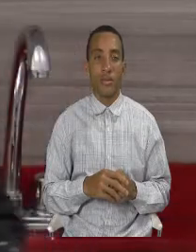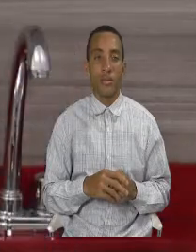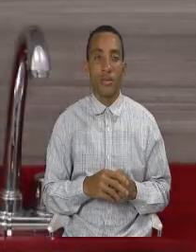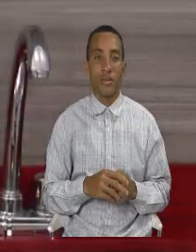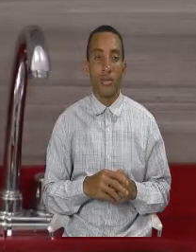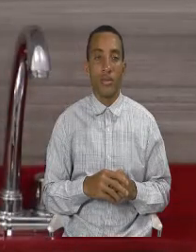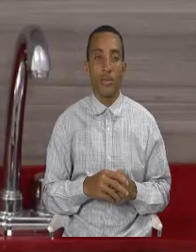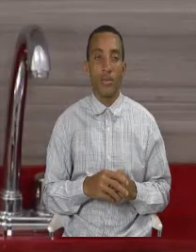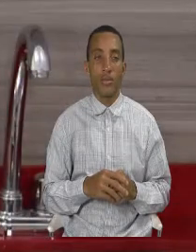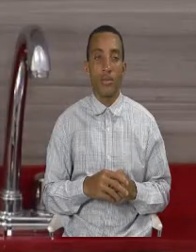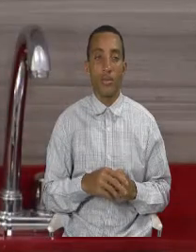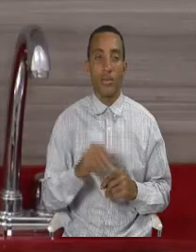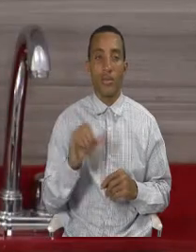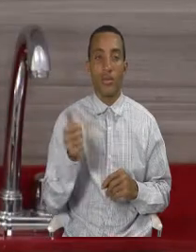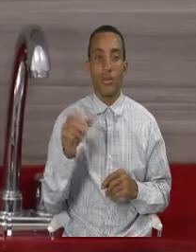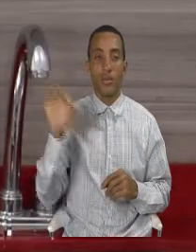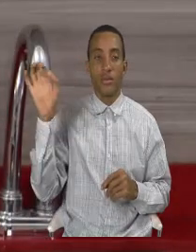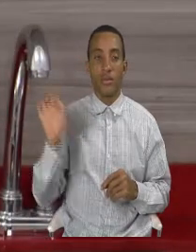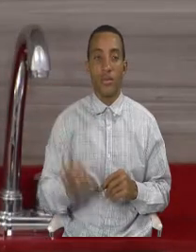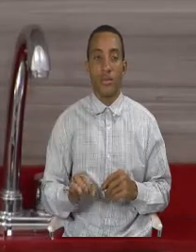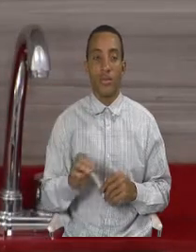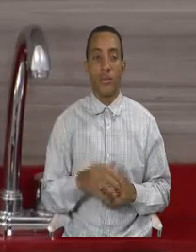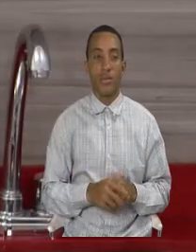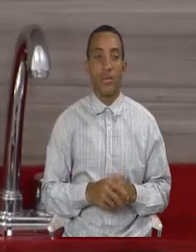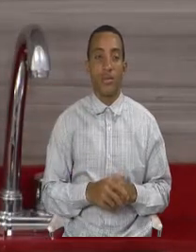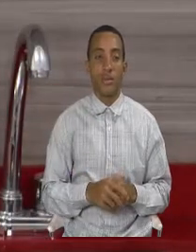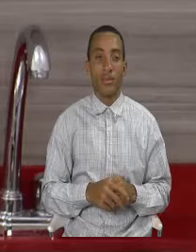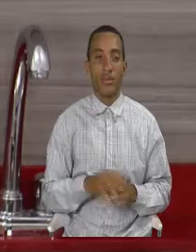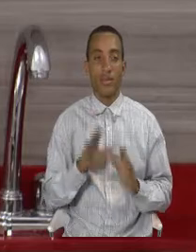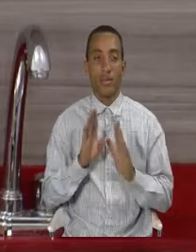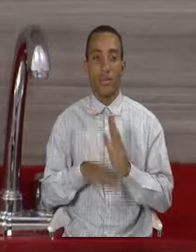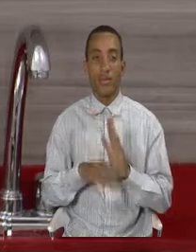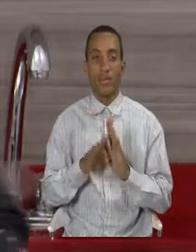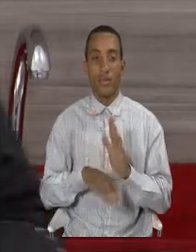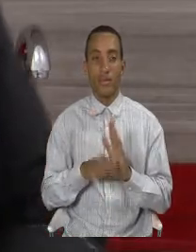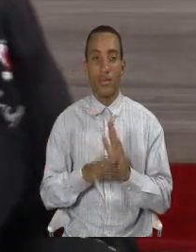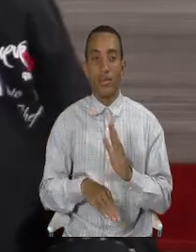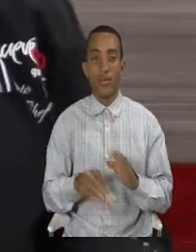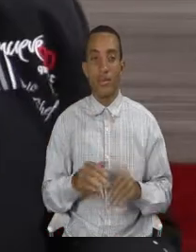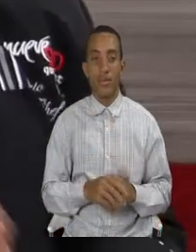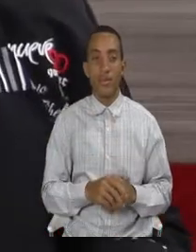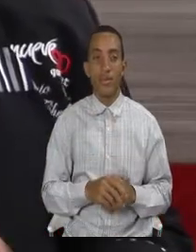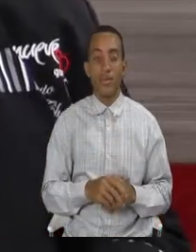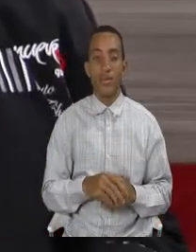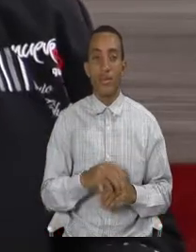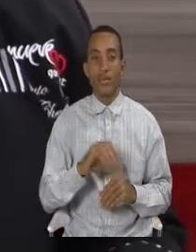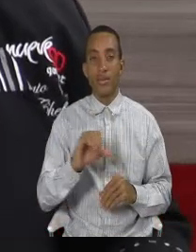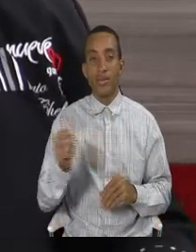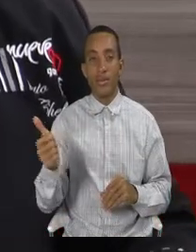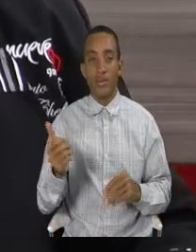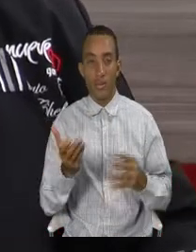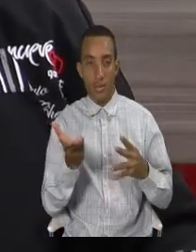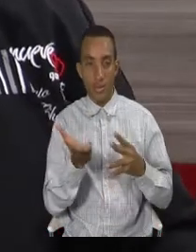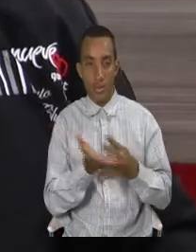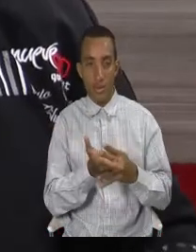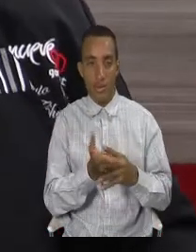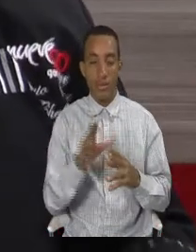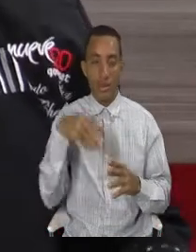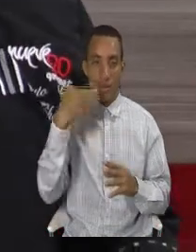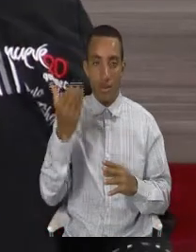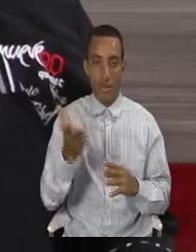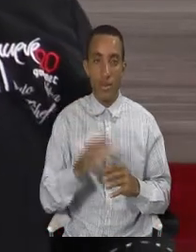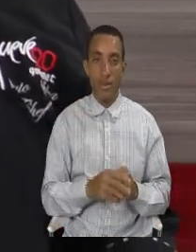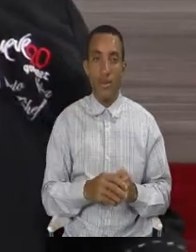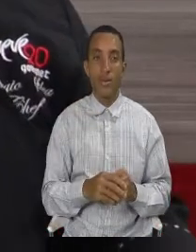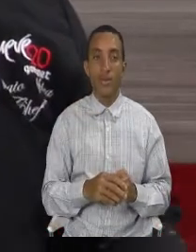Que es el 10% de descuento. Vamos a una segunda pausa comercial y volvemos ya con